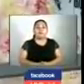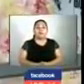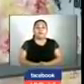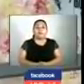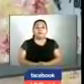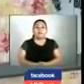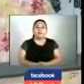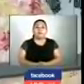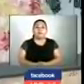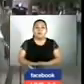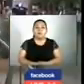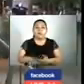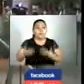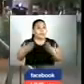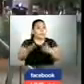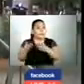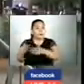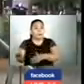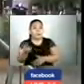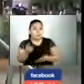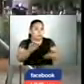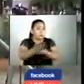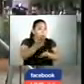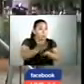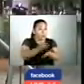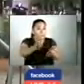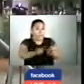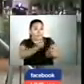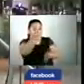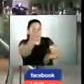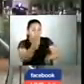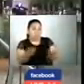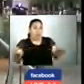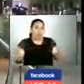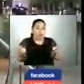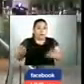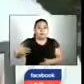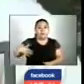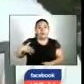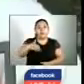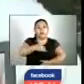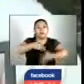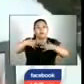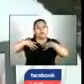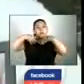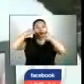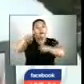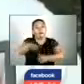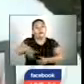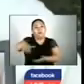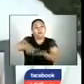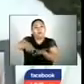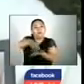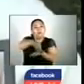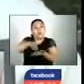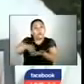Se acercaron diferentes personas al primer tamizaje que realizó el Ministerio de Salud en el municipio de Nueva Guadalupe, en San